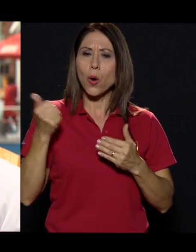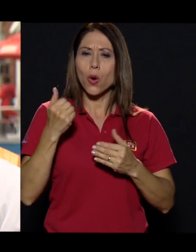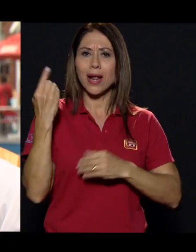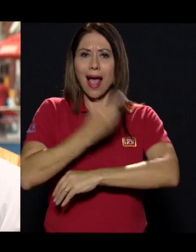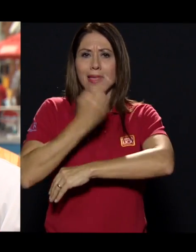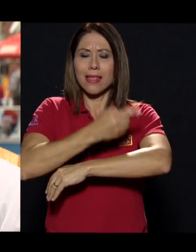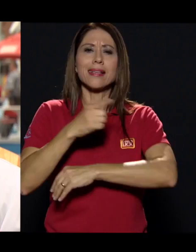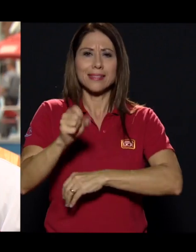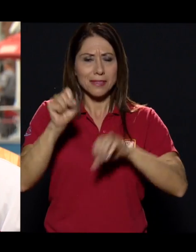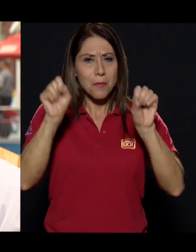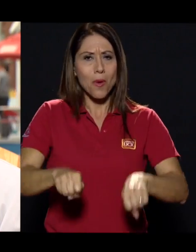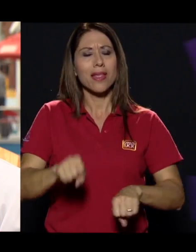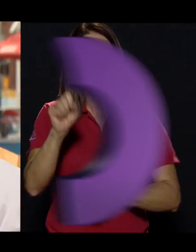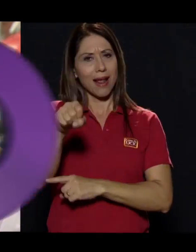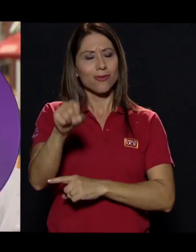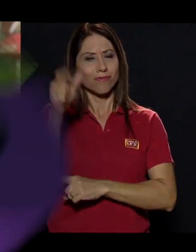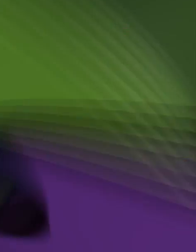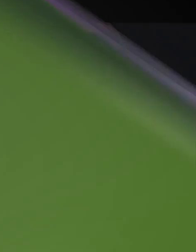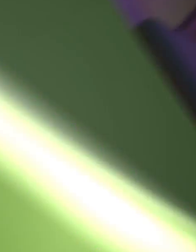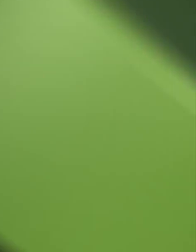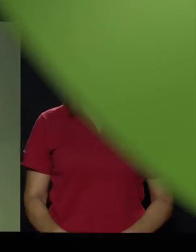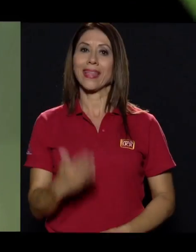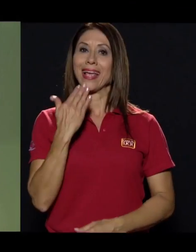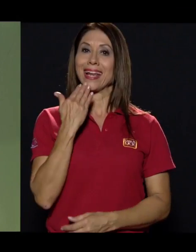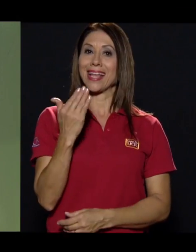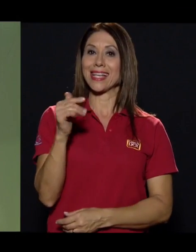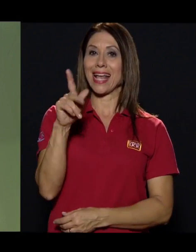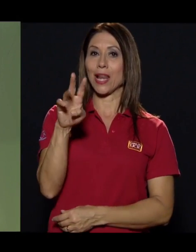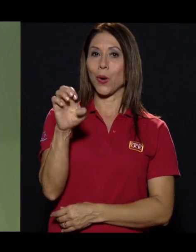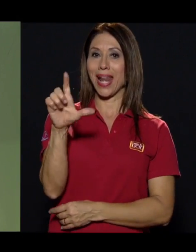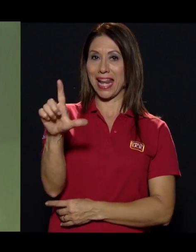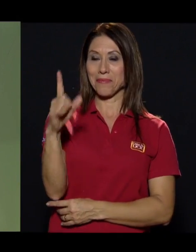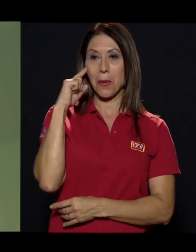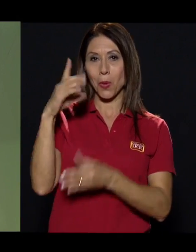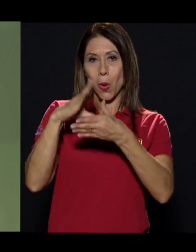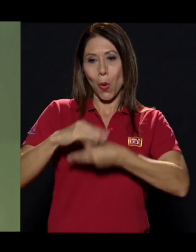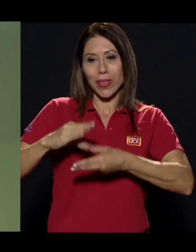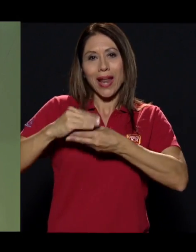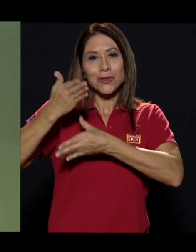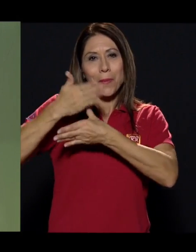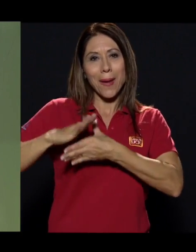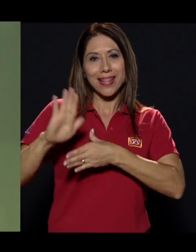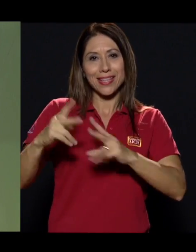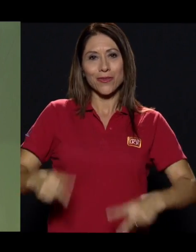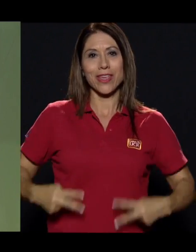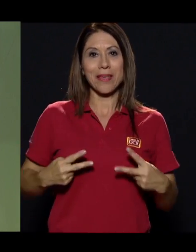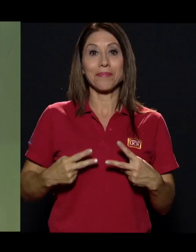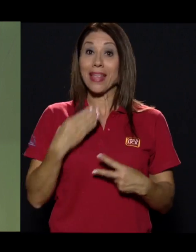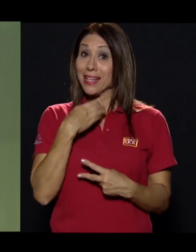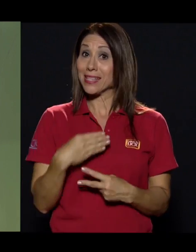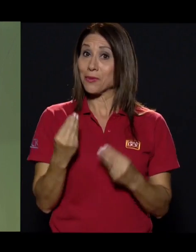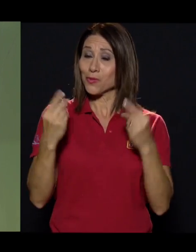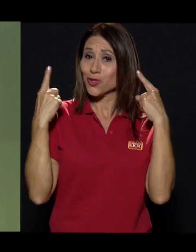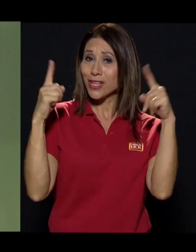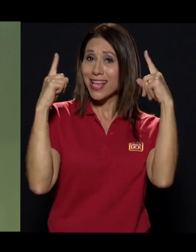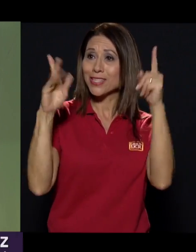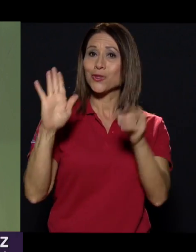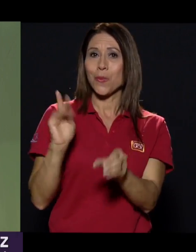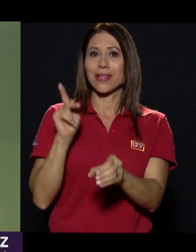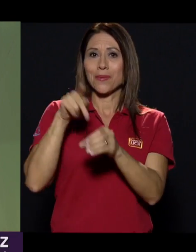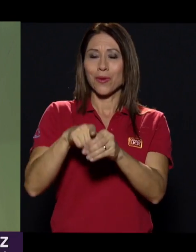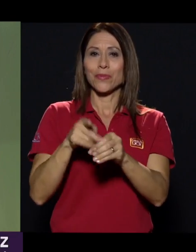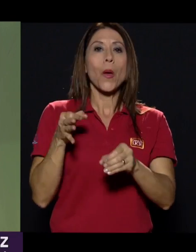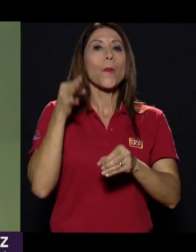día, y sí se puede, claro, por supuesto que se puede. Gracias a Leonel por contarnos parte de su vida. Le deseamos muchos éxitos